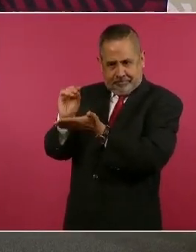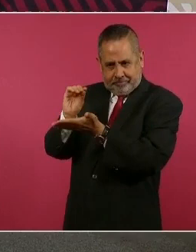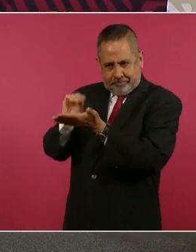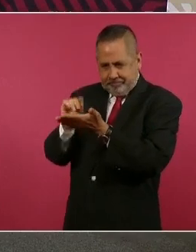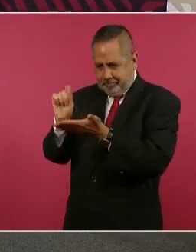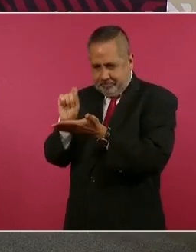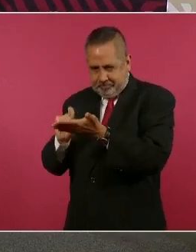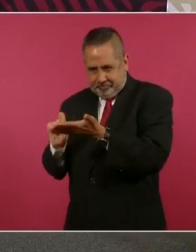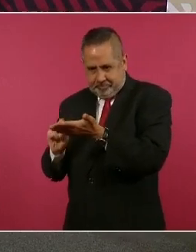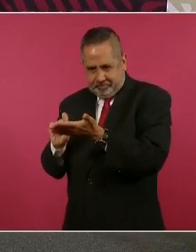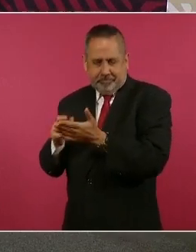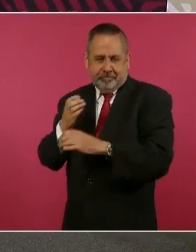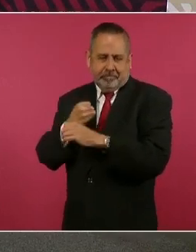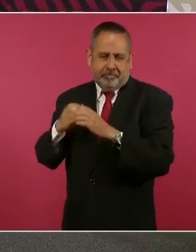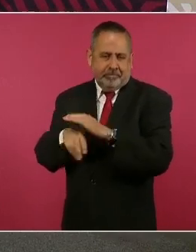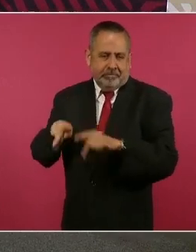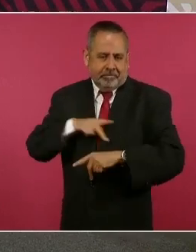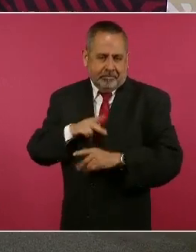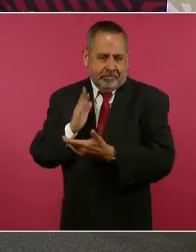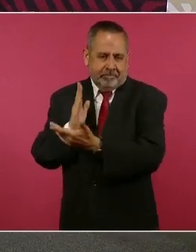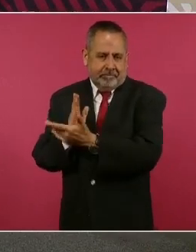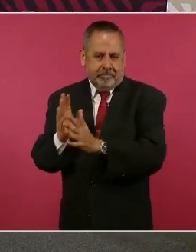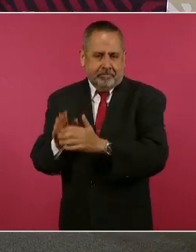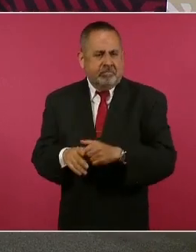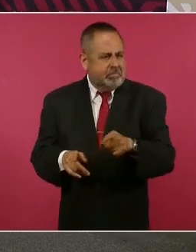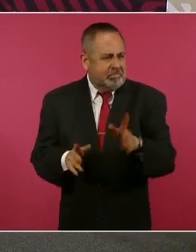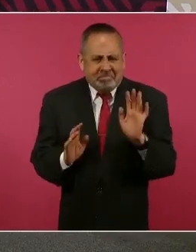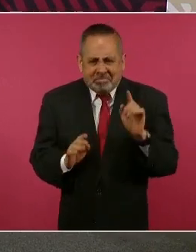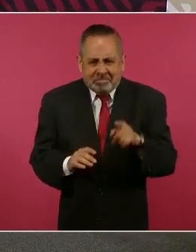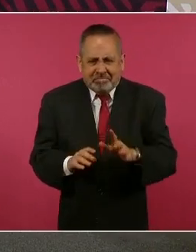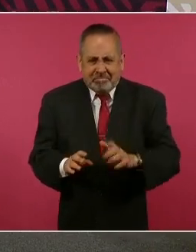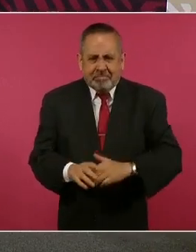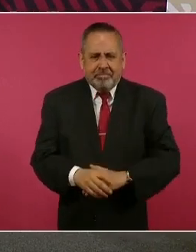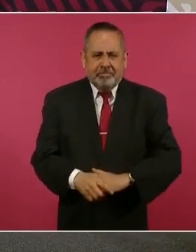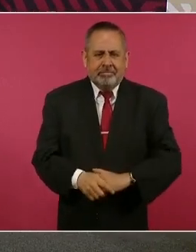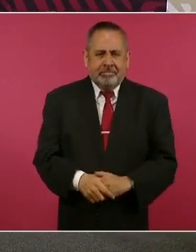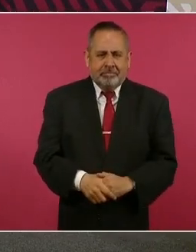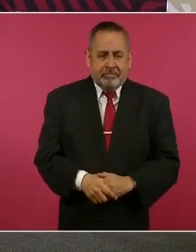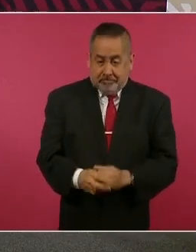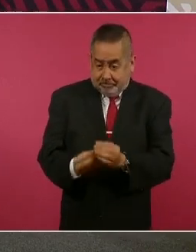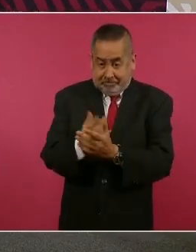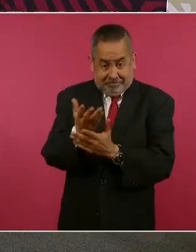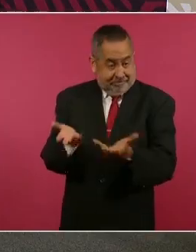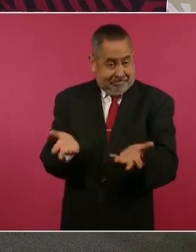marcadito, sí, de mis cosas. Este no sé qué. Eso es nuevo.